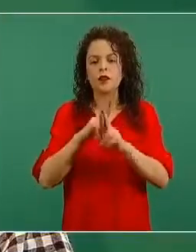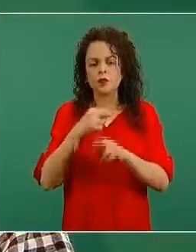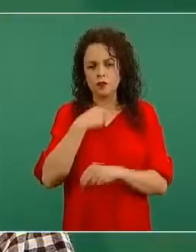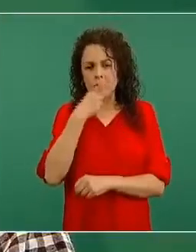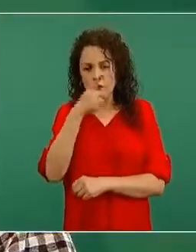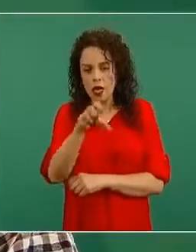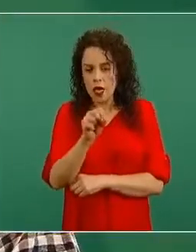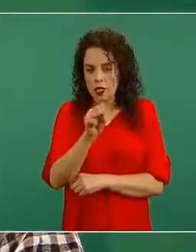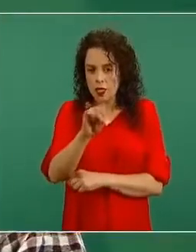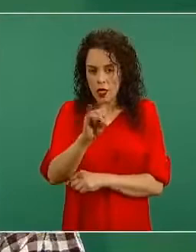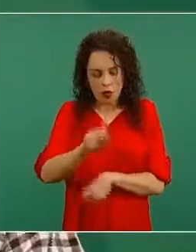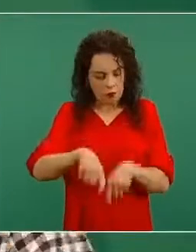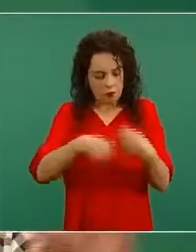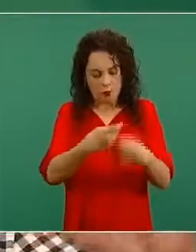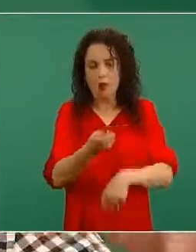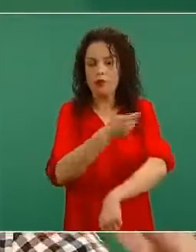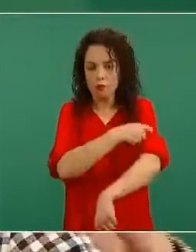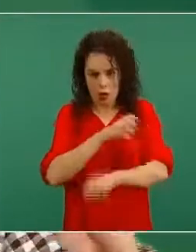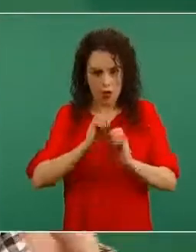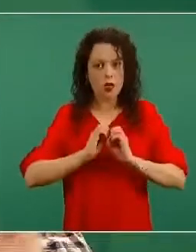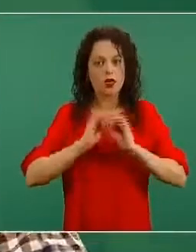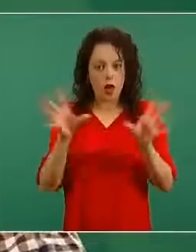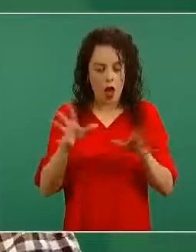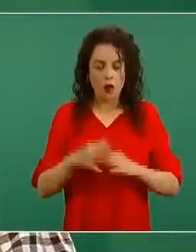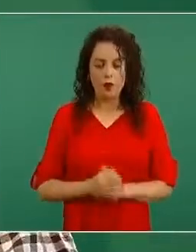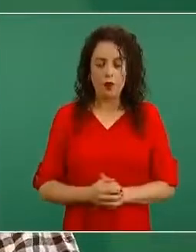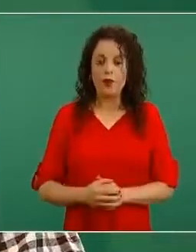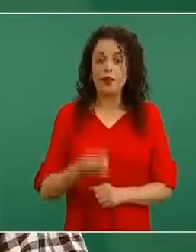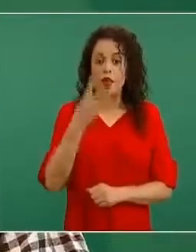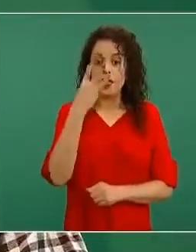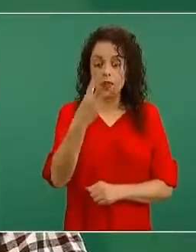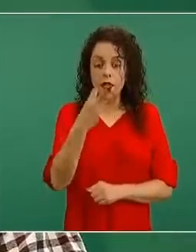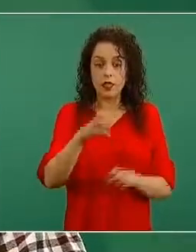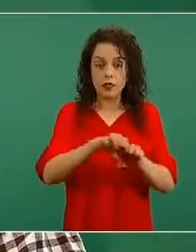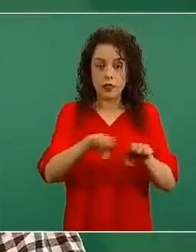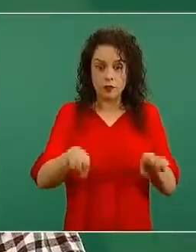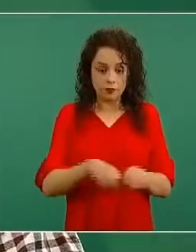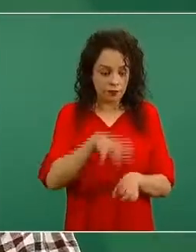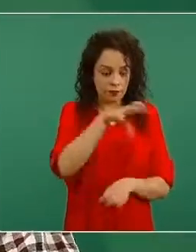lo reiteramos. Identificamos los 3 segmentos